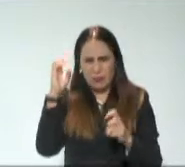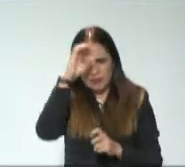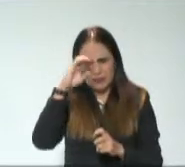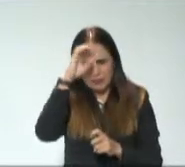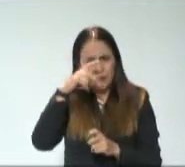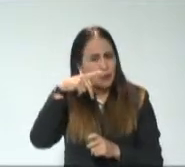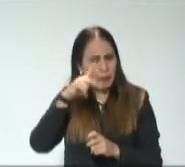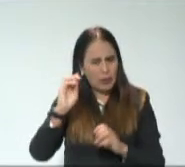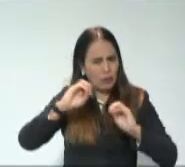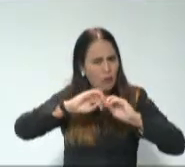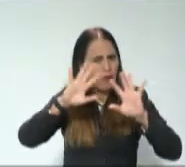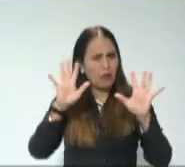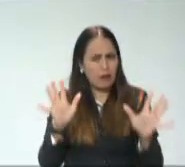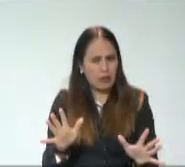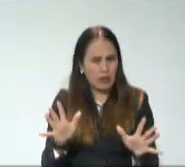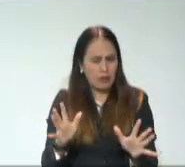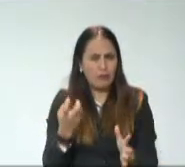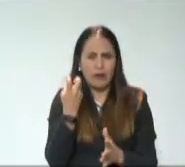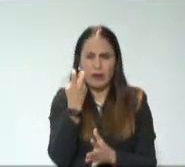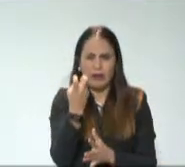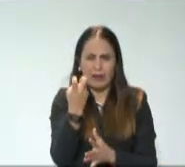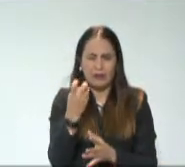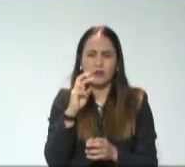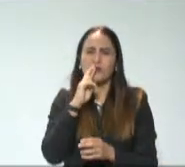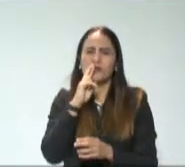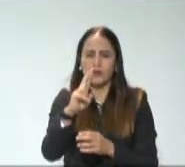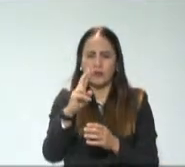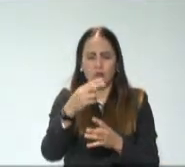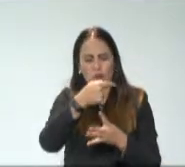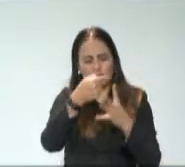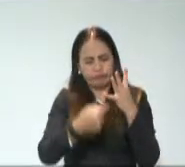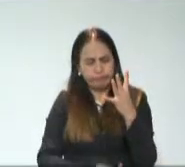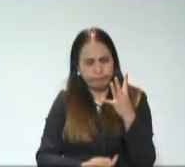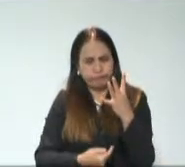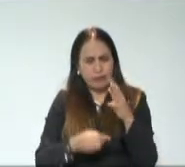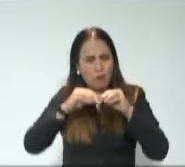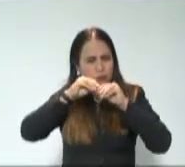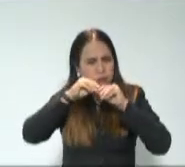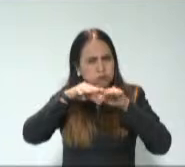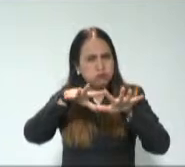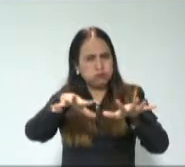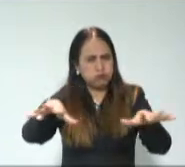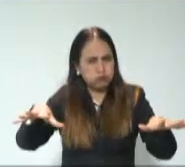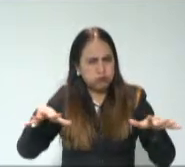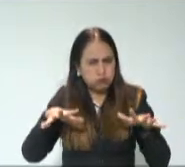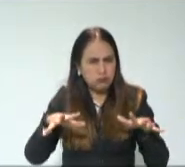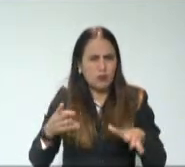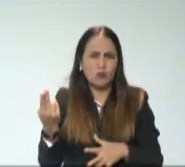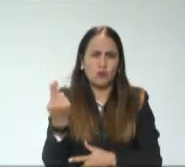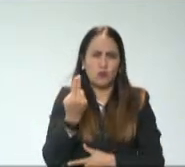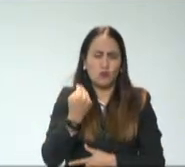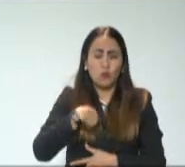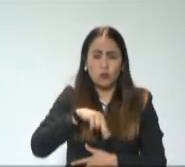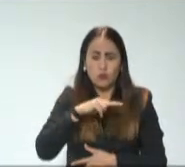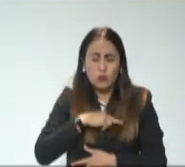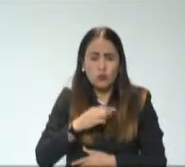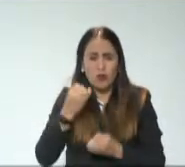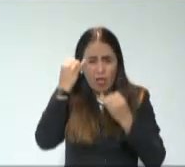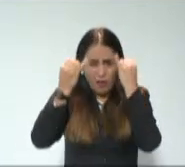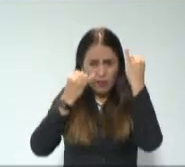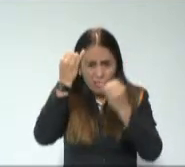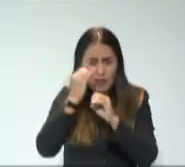muy claro eh la alcance que pueden tener los resultados que se están obteniendo Pues de esta forma no creamos falsas expectativas